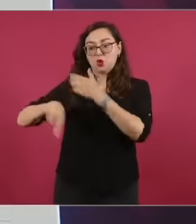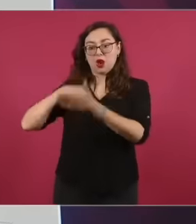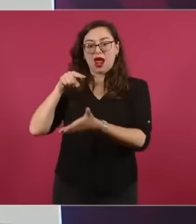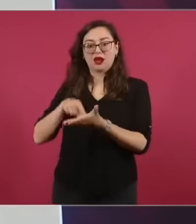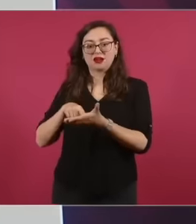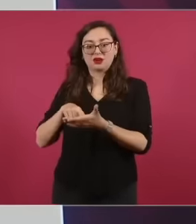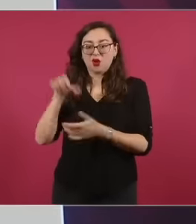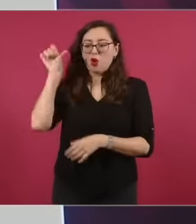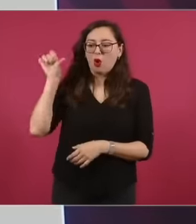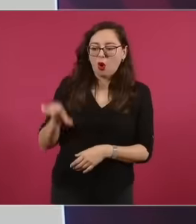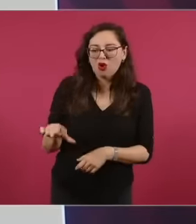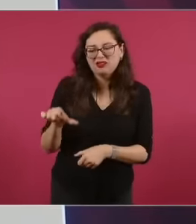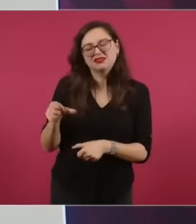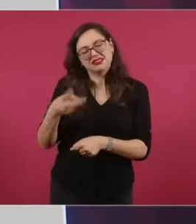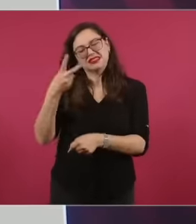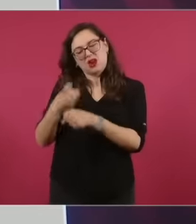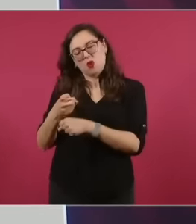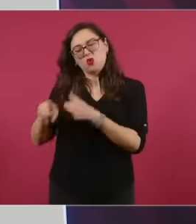con relación al dólar.